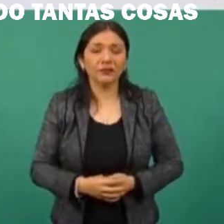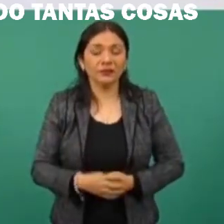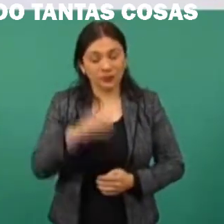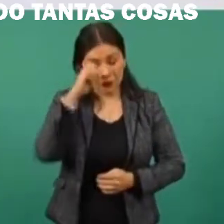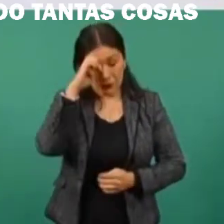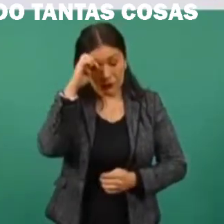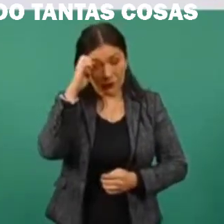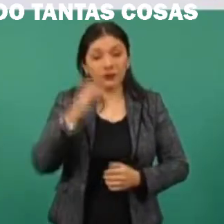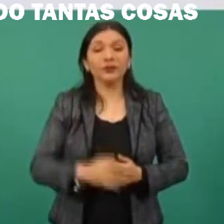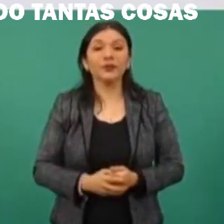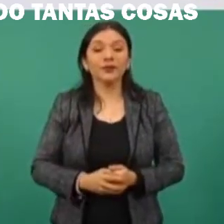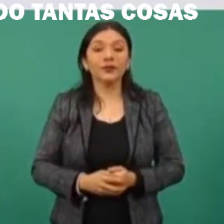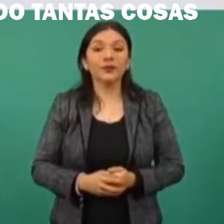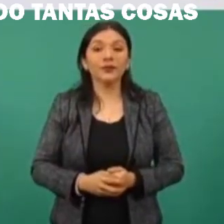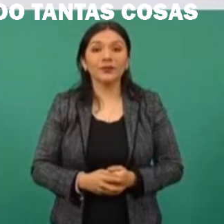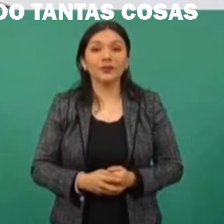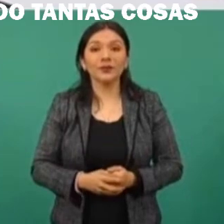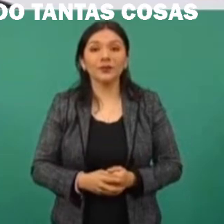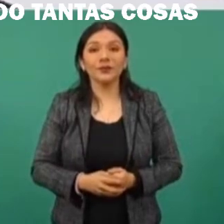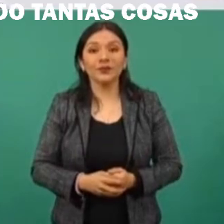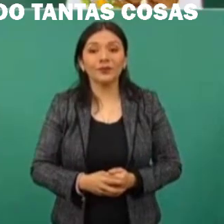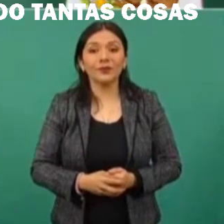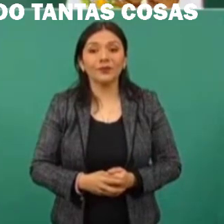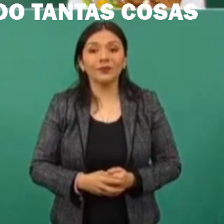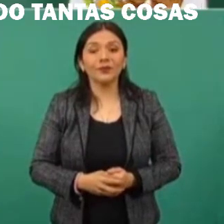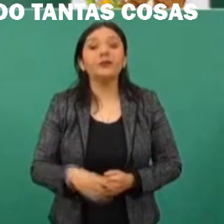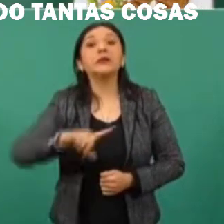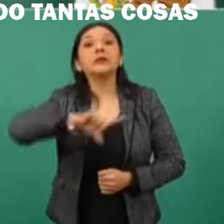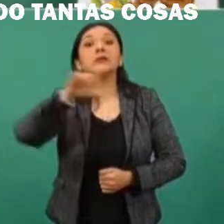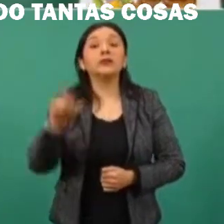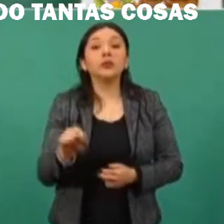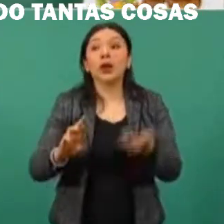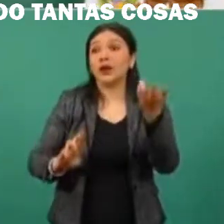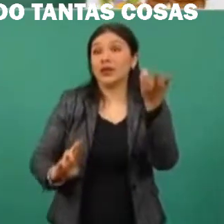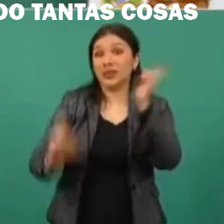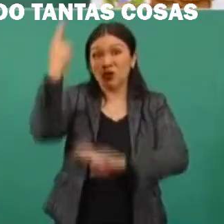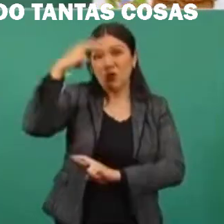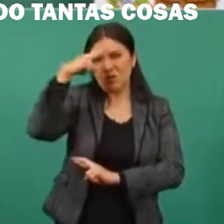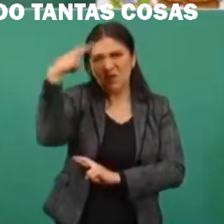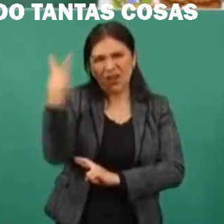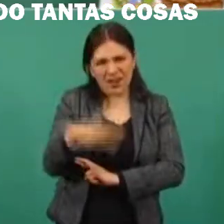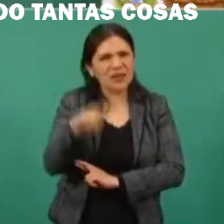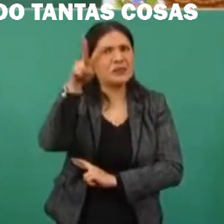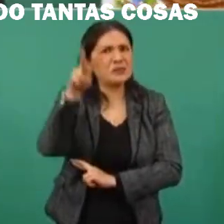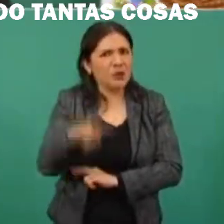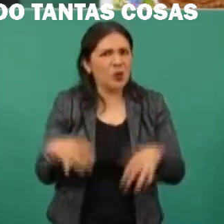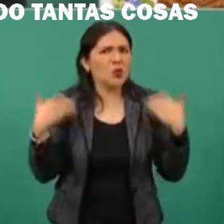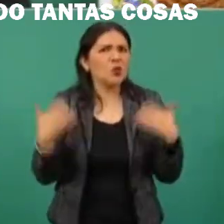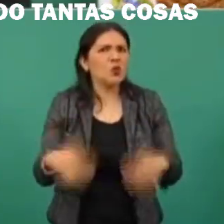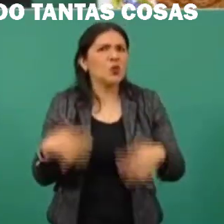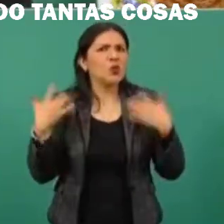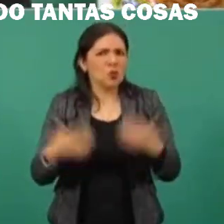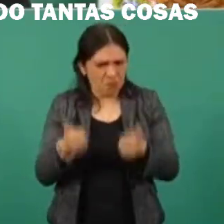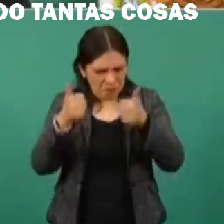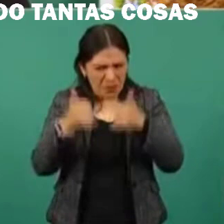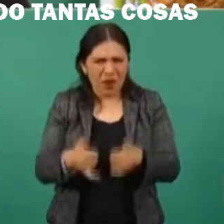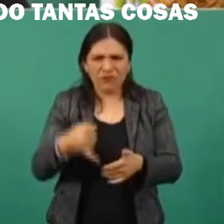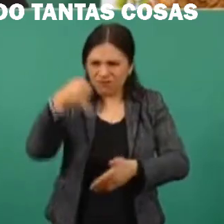Y la Revolución Mexicana, aún cuando fue profunda, no pudo